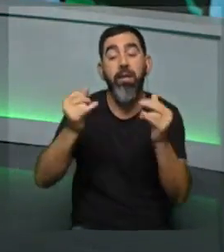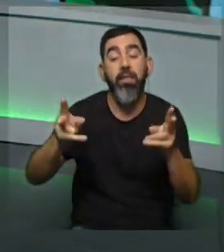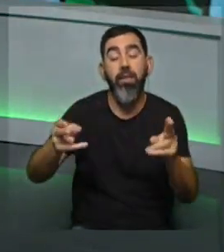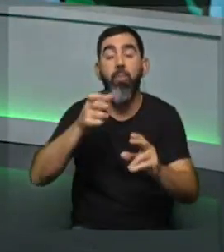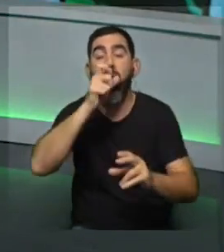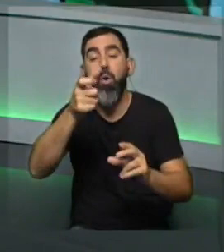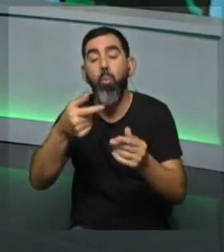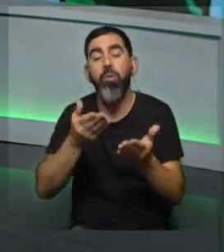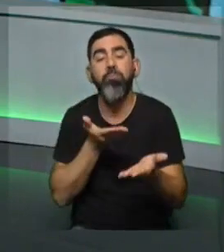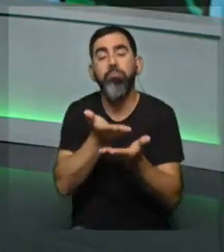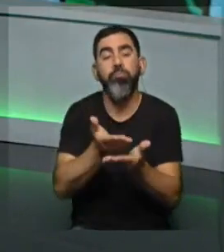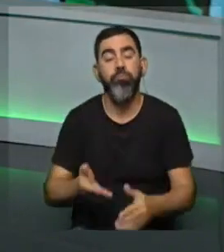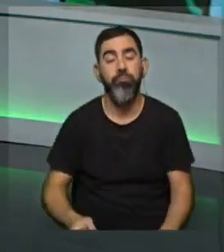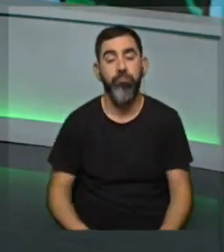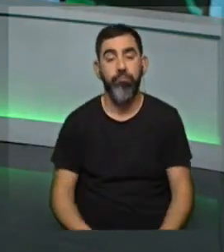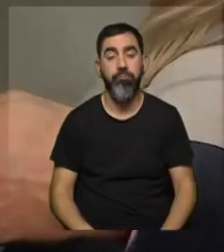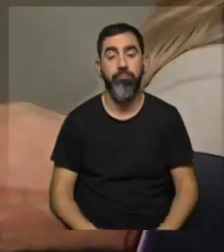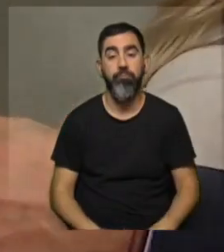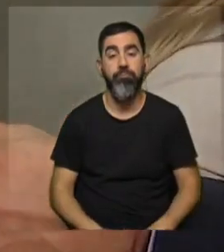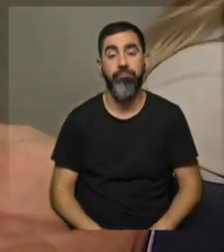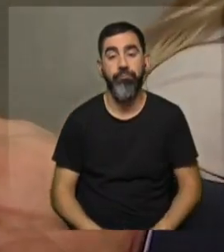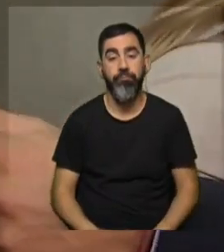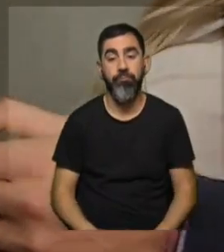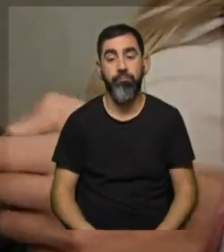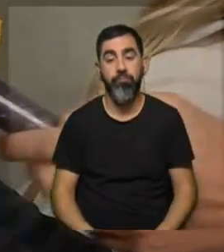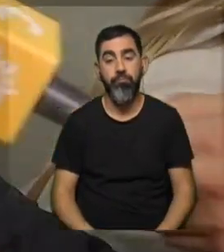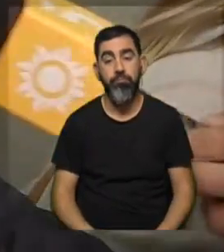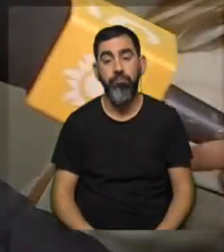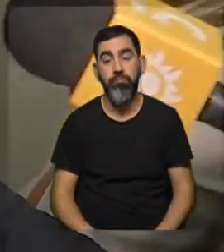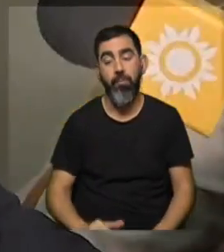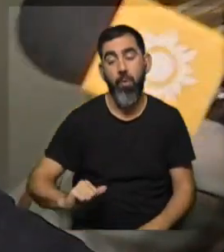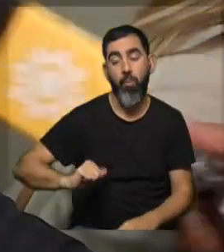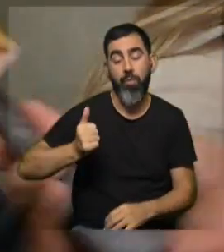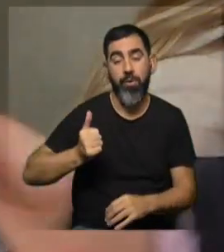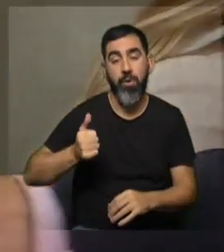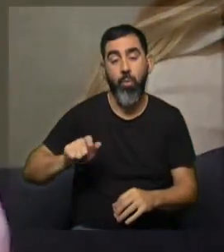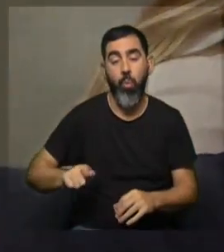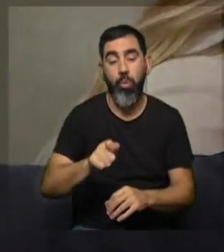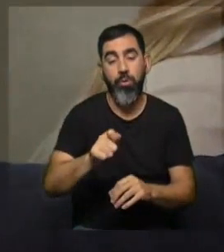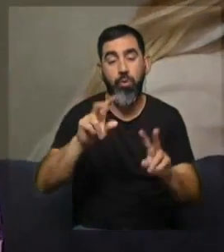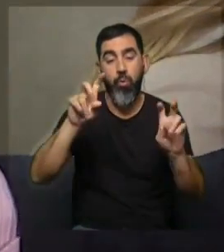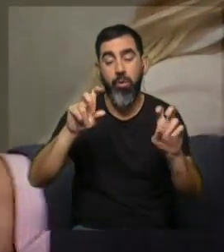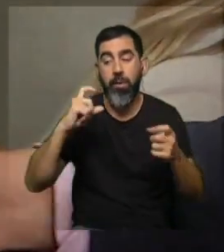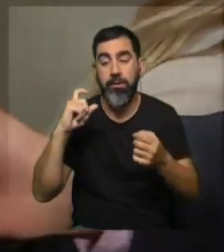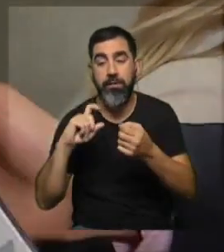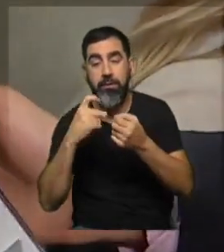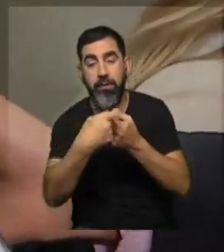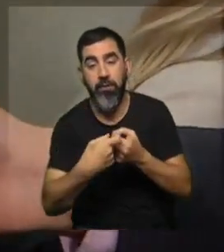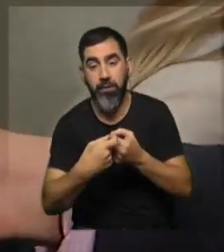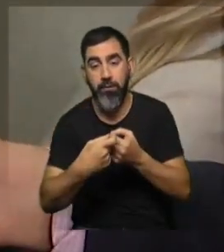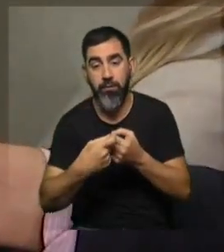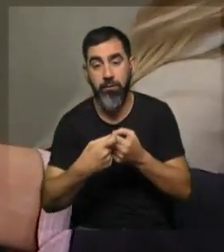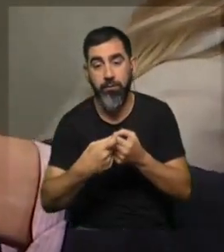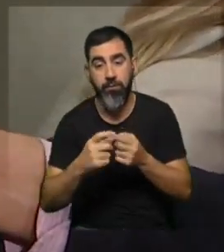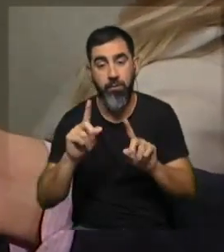los argumentos de esta apelación usar la herramienta penal para una actividad sindical que no está